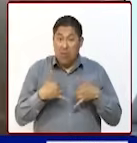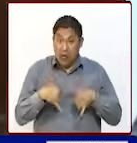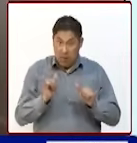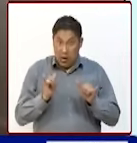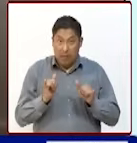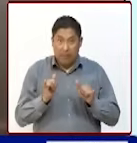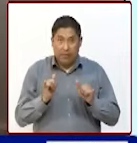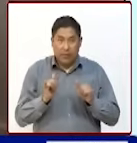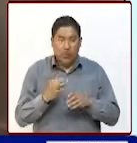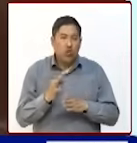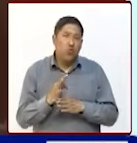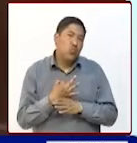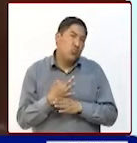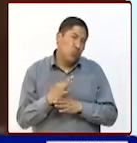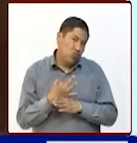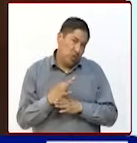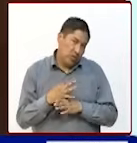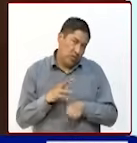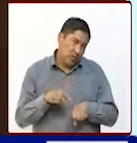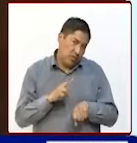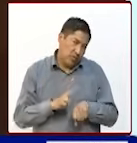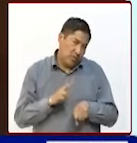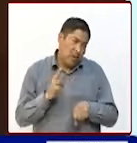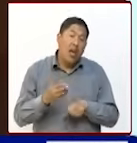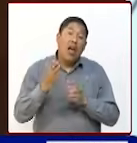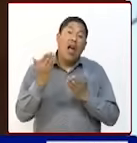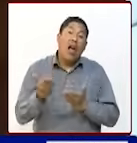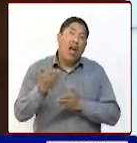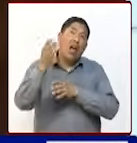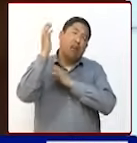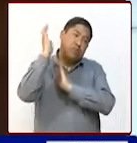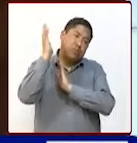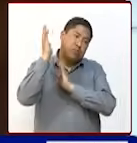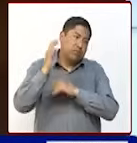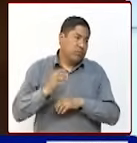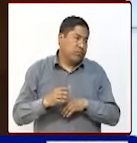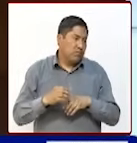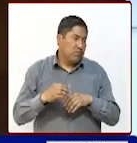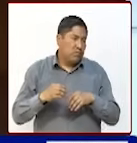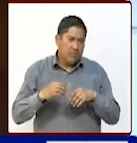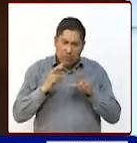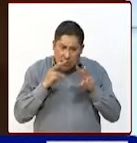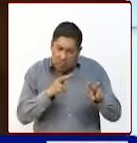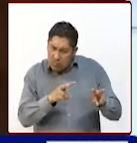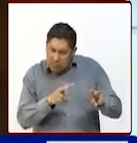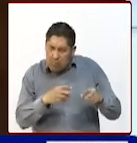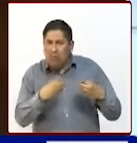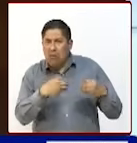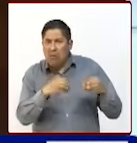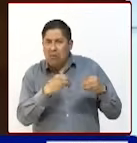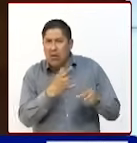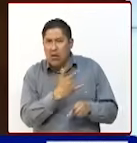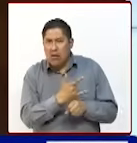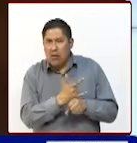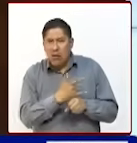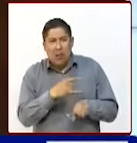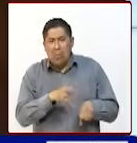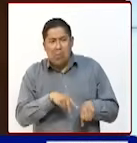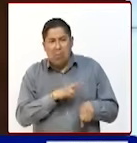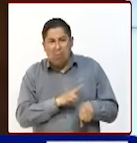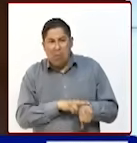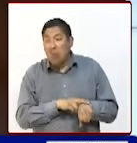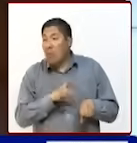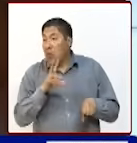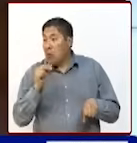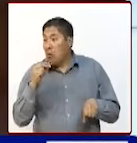todavía están funcionando con normalidad. Hay la exposición de bebidas alcohólicas que hemos estado viendo con total normalidad. No hemos